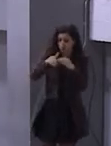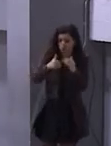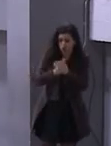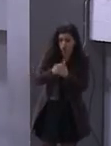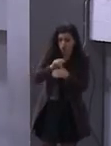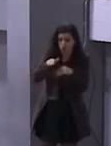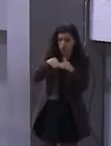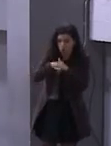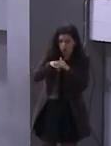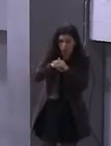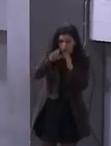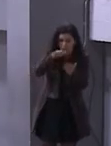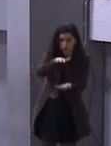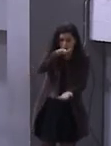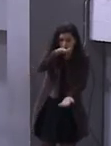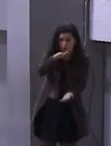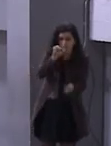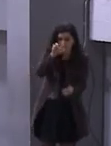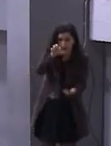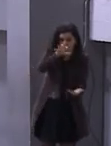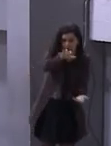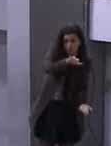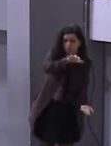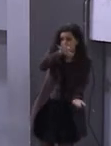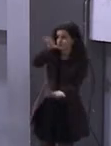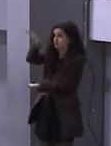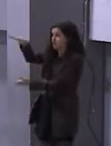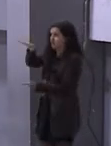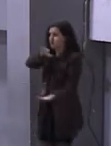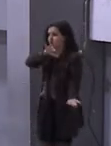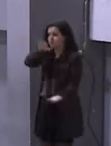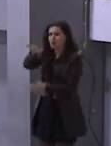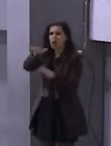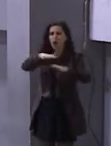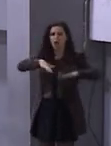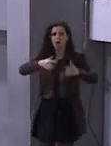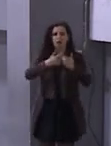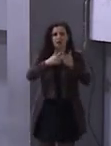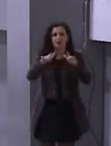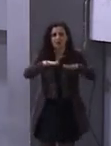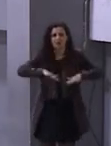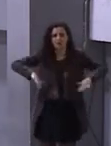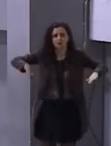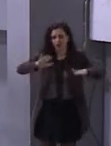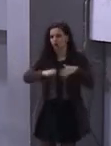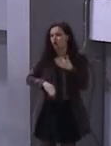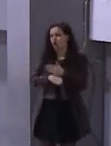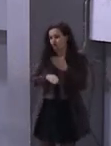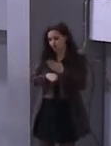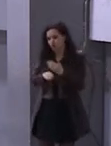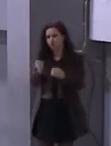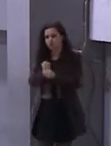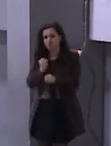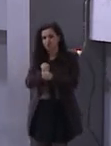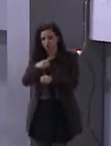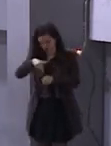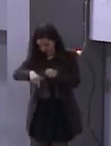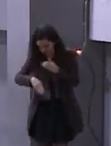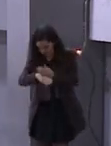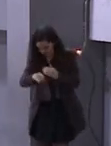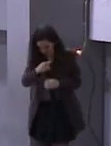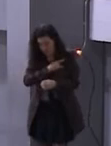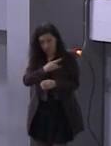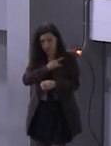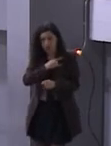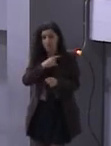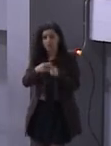todas las colecciones que tenemos del P y vamos liberando los espacios necesarios para continuar con las obras dentro de la universidad. Pero